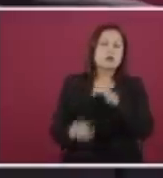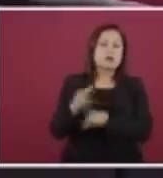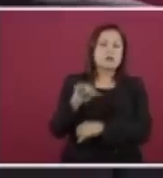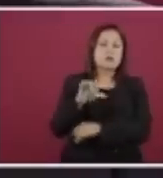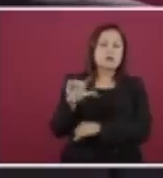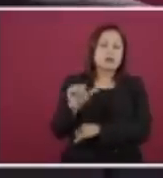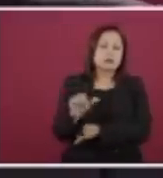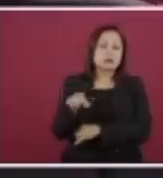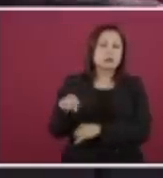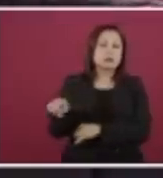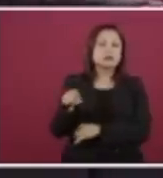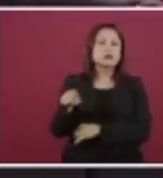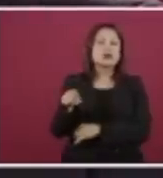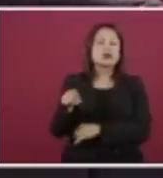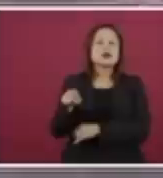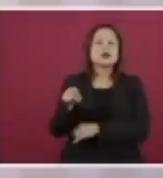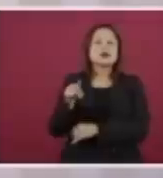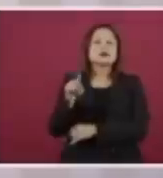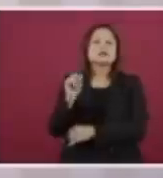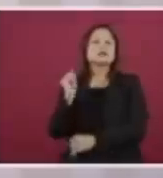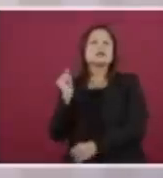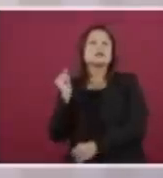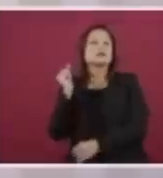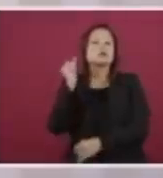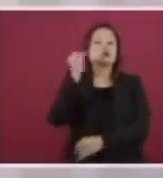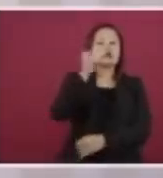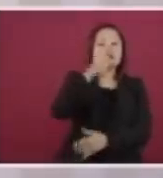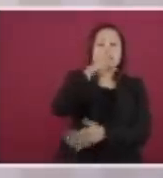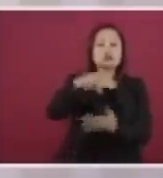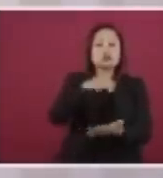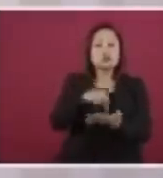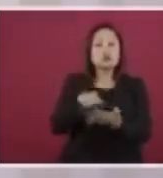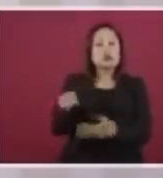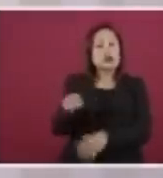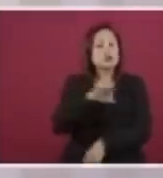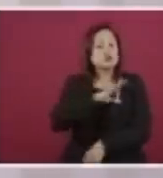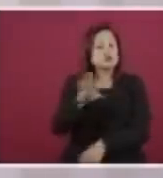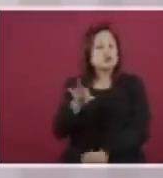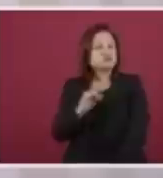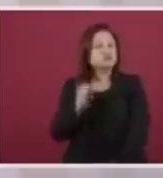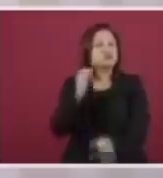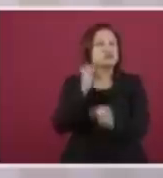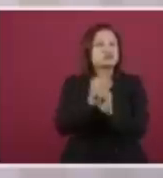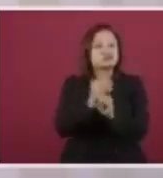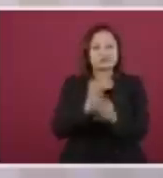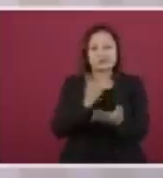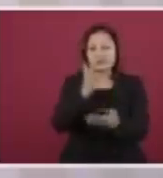para llegar a los domicilios y que pueda